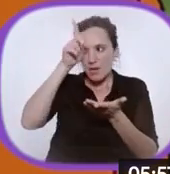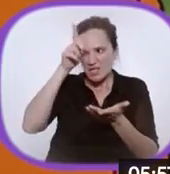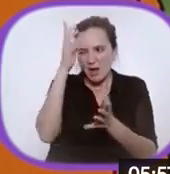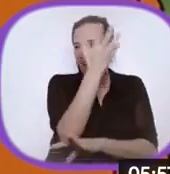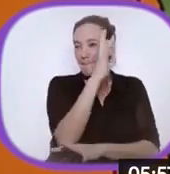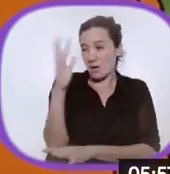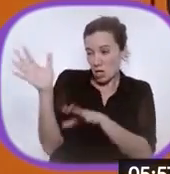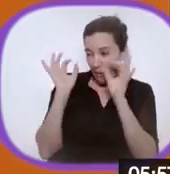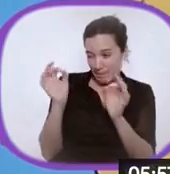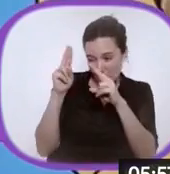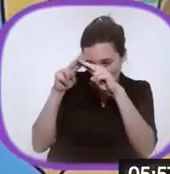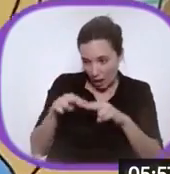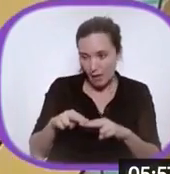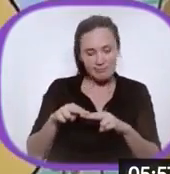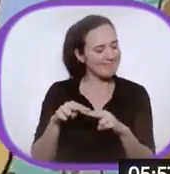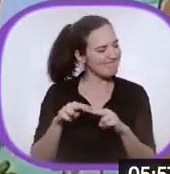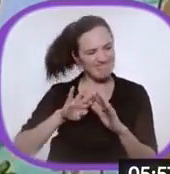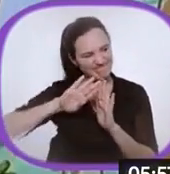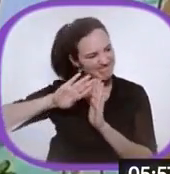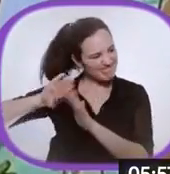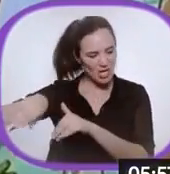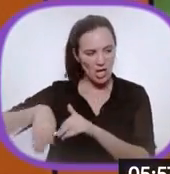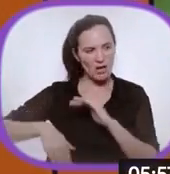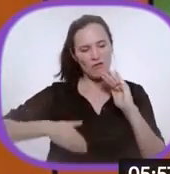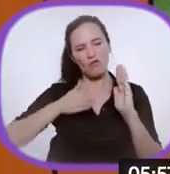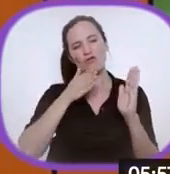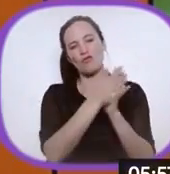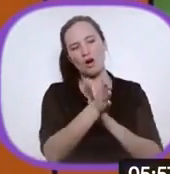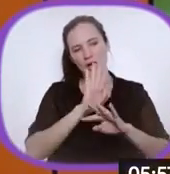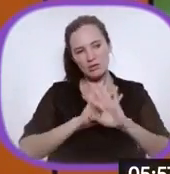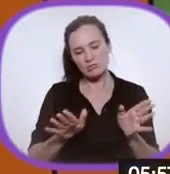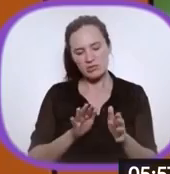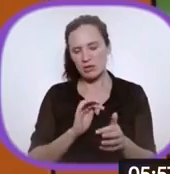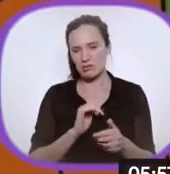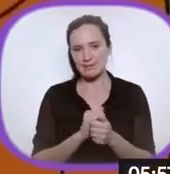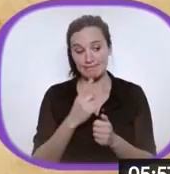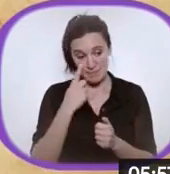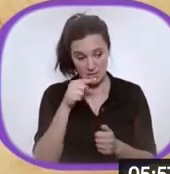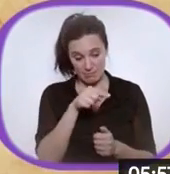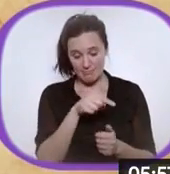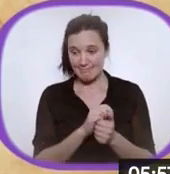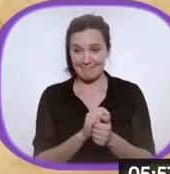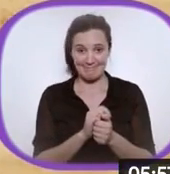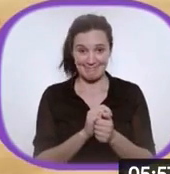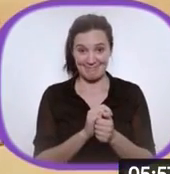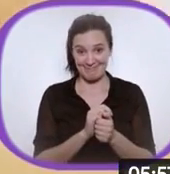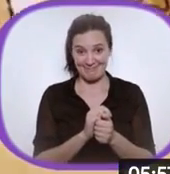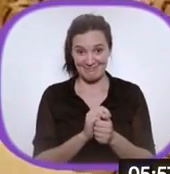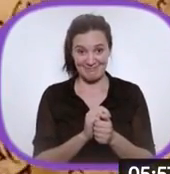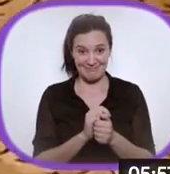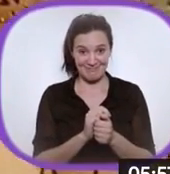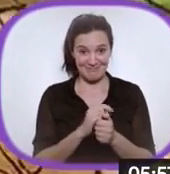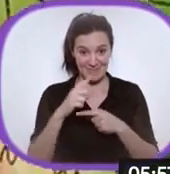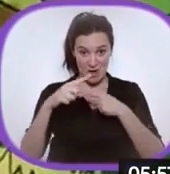bosque. De nada servirá. Los secuestradores se marcharon. ¿Por qué dices eso? Miren, hay otro juego de